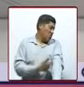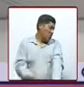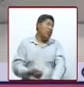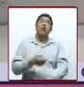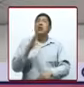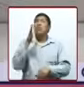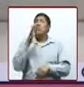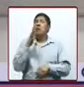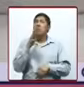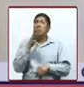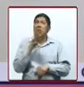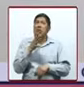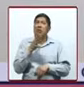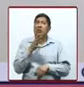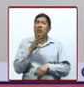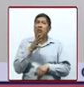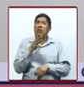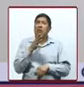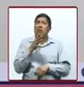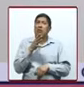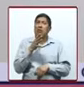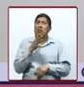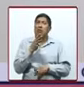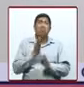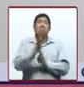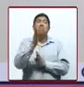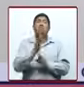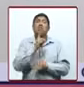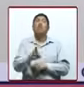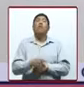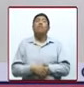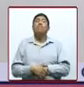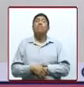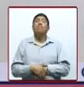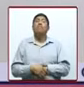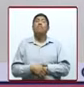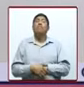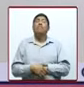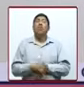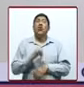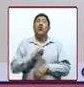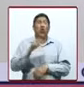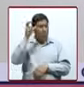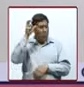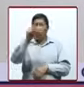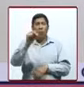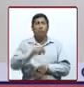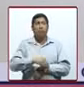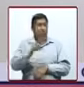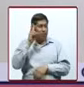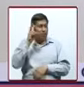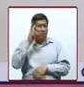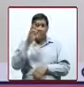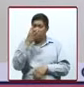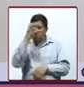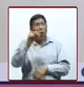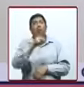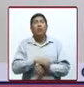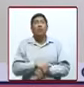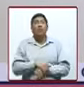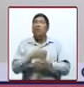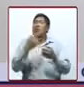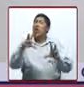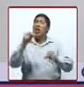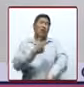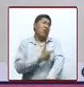decía, mamá, me voy a portar bien. Te prometo, no te voy a hacer renegar, pero ya